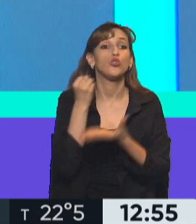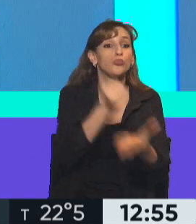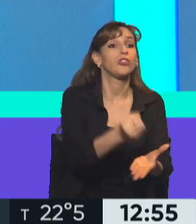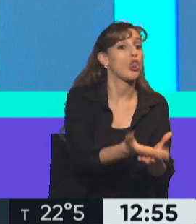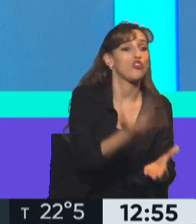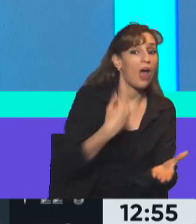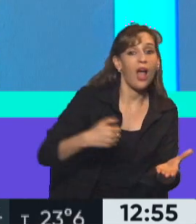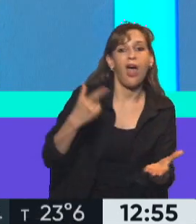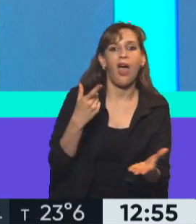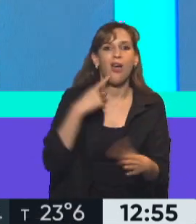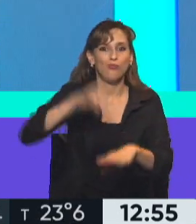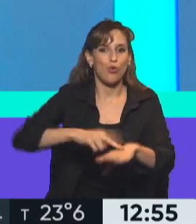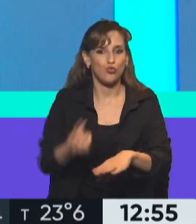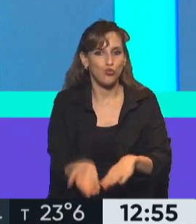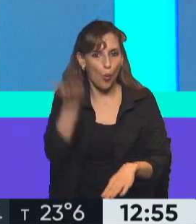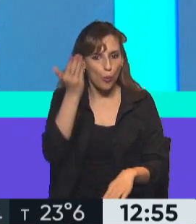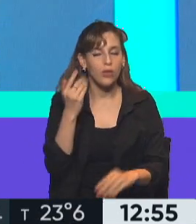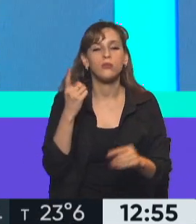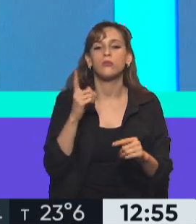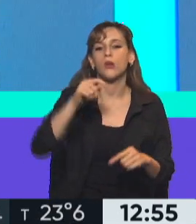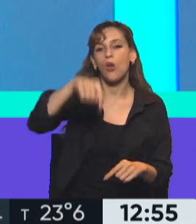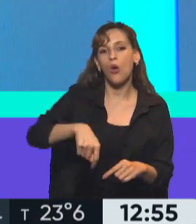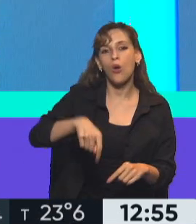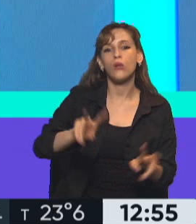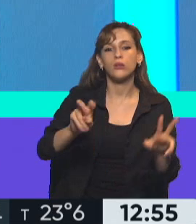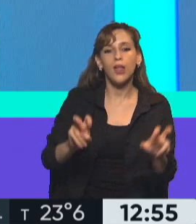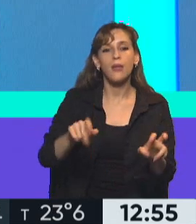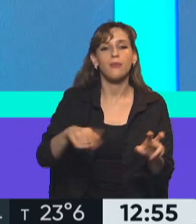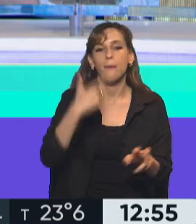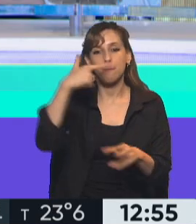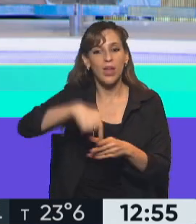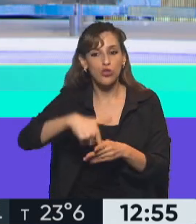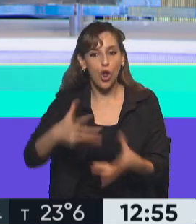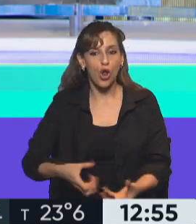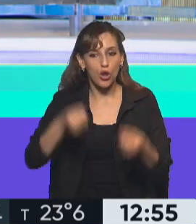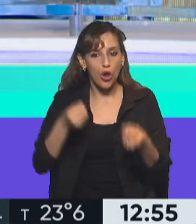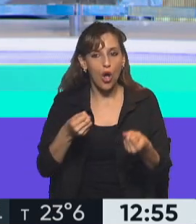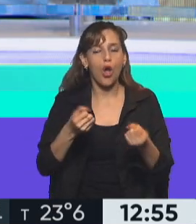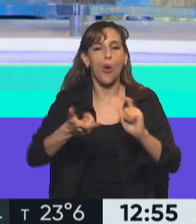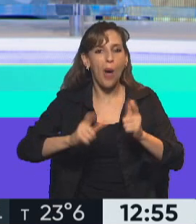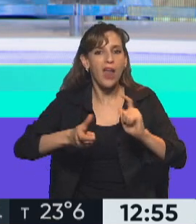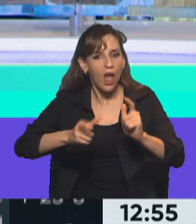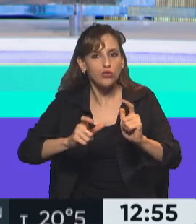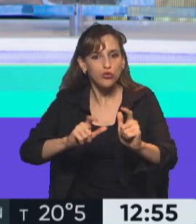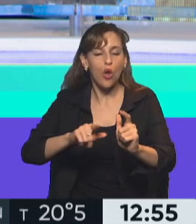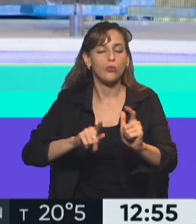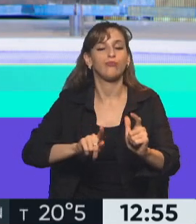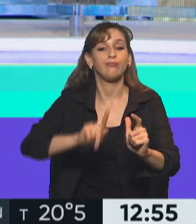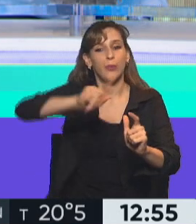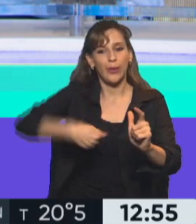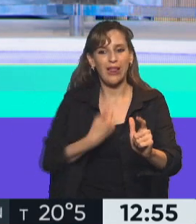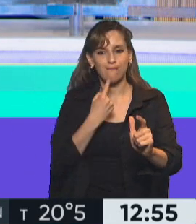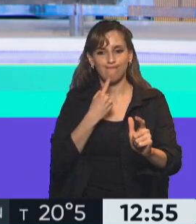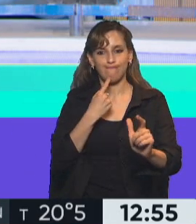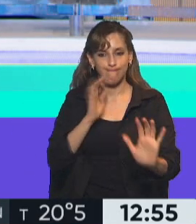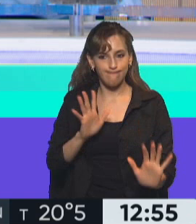tarifas. La verdad que hoy mirando lo que está ocurriendo con la variación del petróleo, por poner un ejemplo, generas un signo de interrogación grande